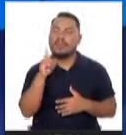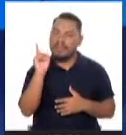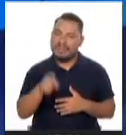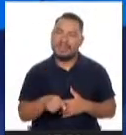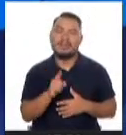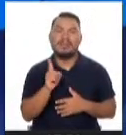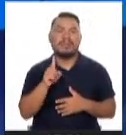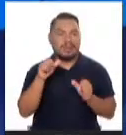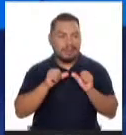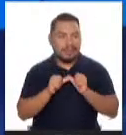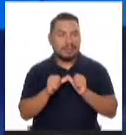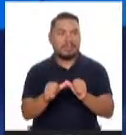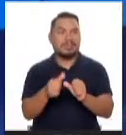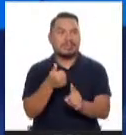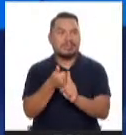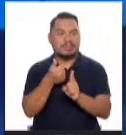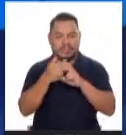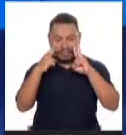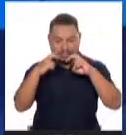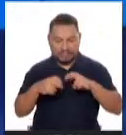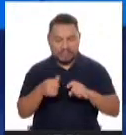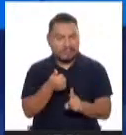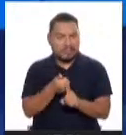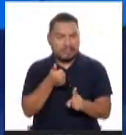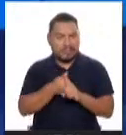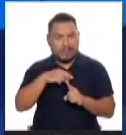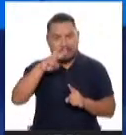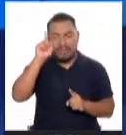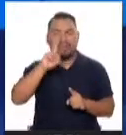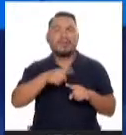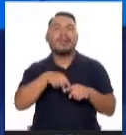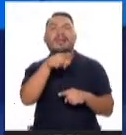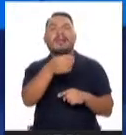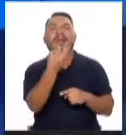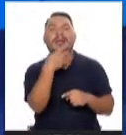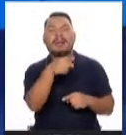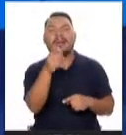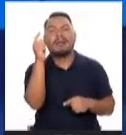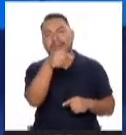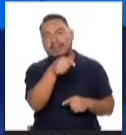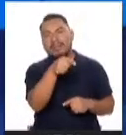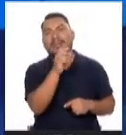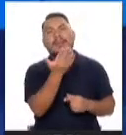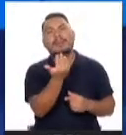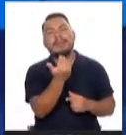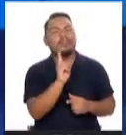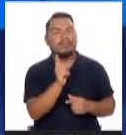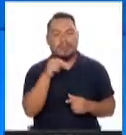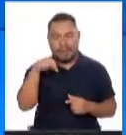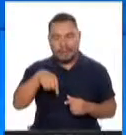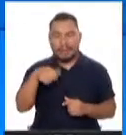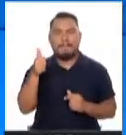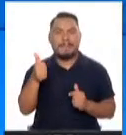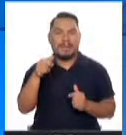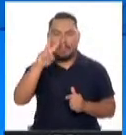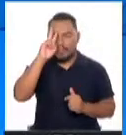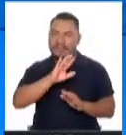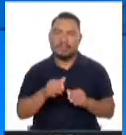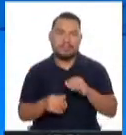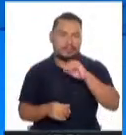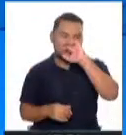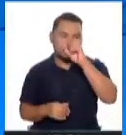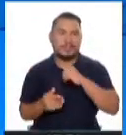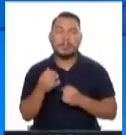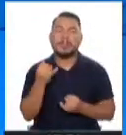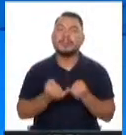debido continuar con su propia investigación para no depender de las declaraciones de terceros. Efectivamente. Y doctor, por último,